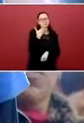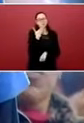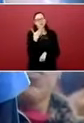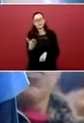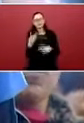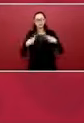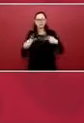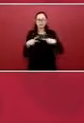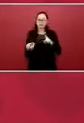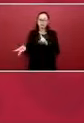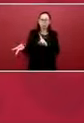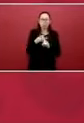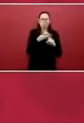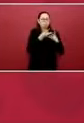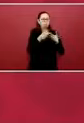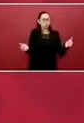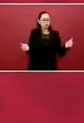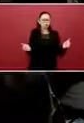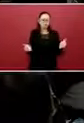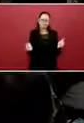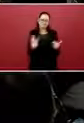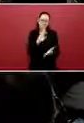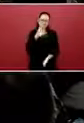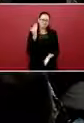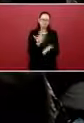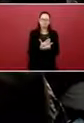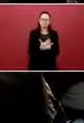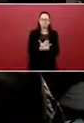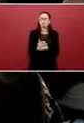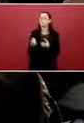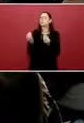desaparecidos. Muchas gracias.